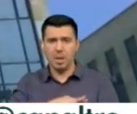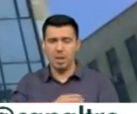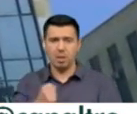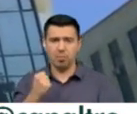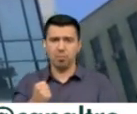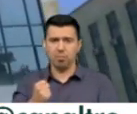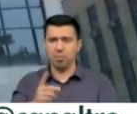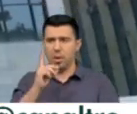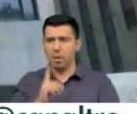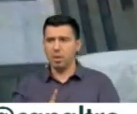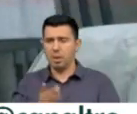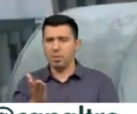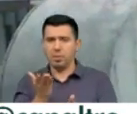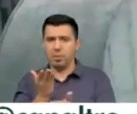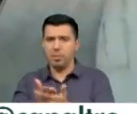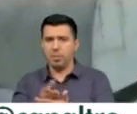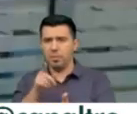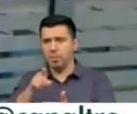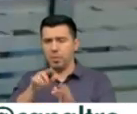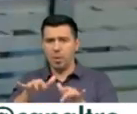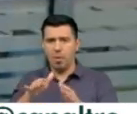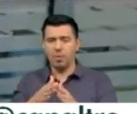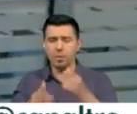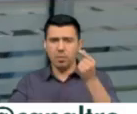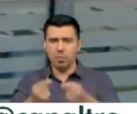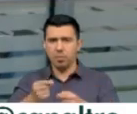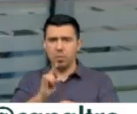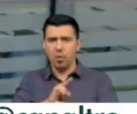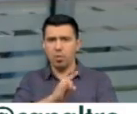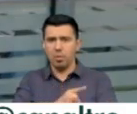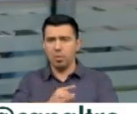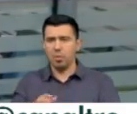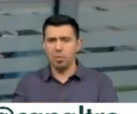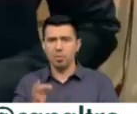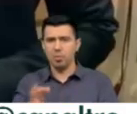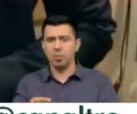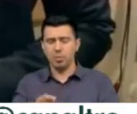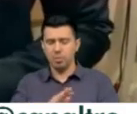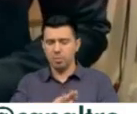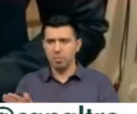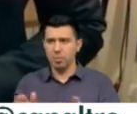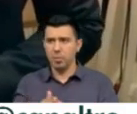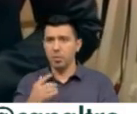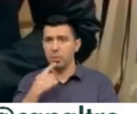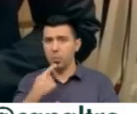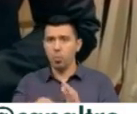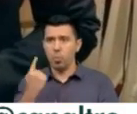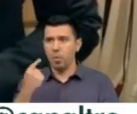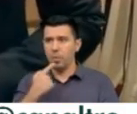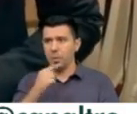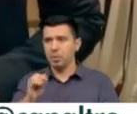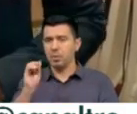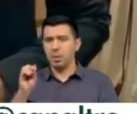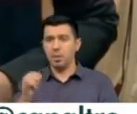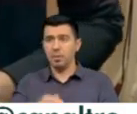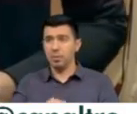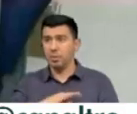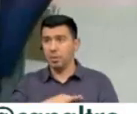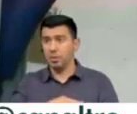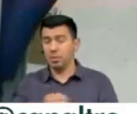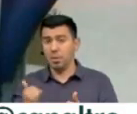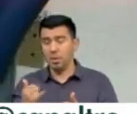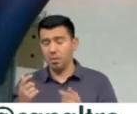de pedir las oficinas a la contraloría municipal no tiene reversa ahora el ente de control revisará